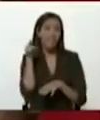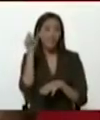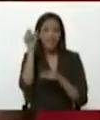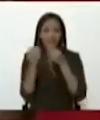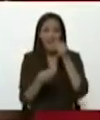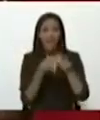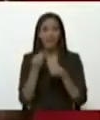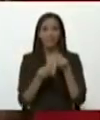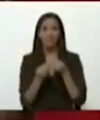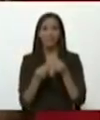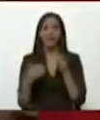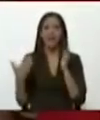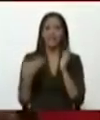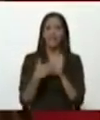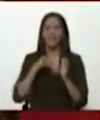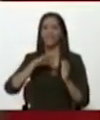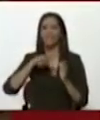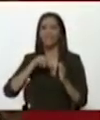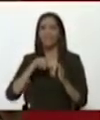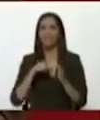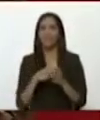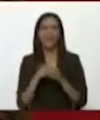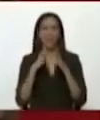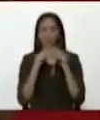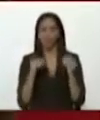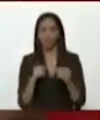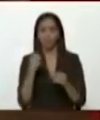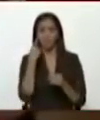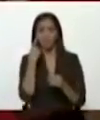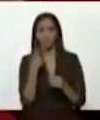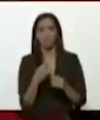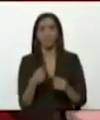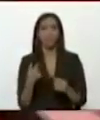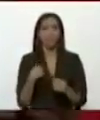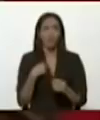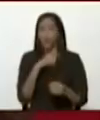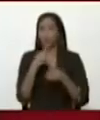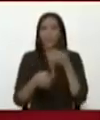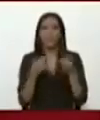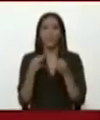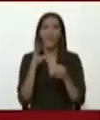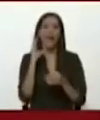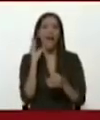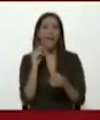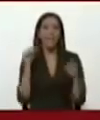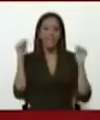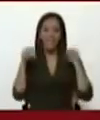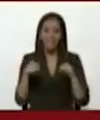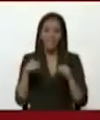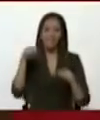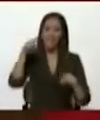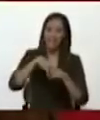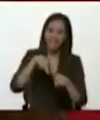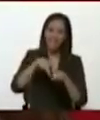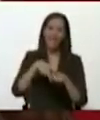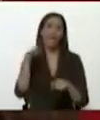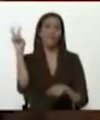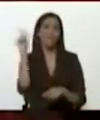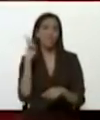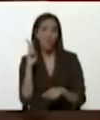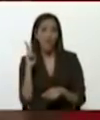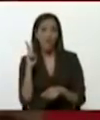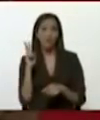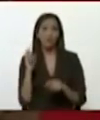es atacar de corrupto a todo. A ver, yo no me explico cómo él habla de que aquí se atacan a venezolanos de